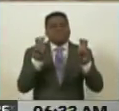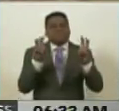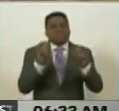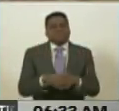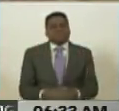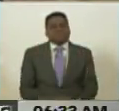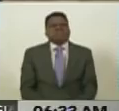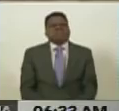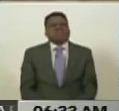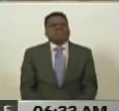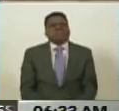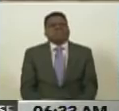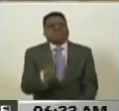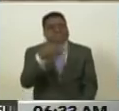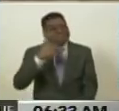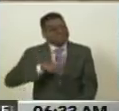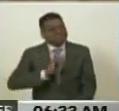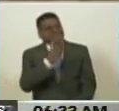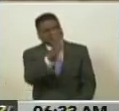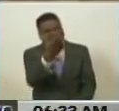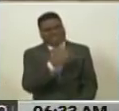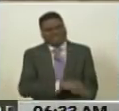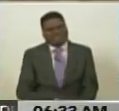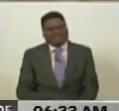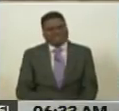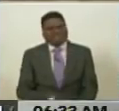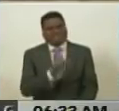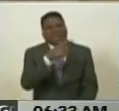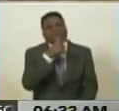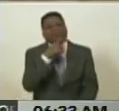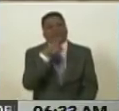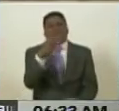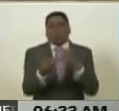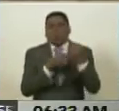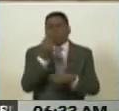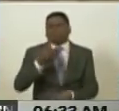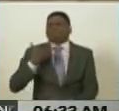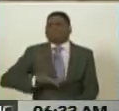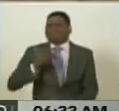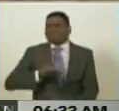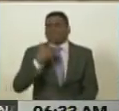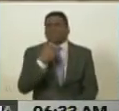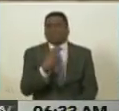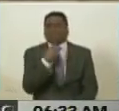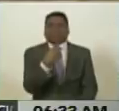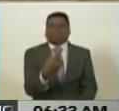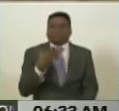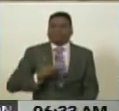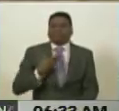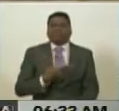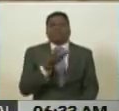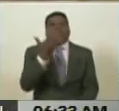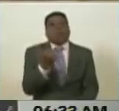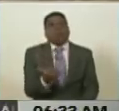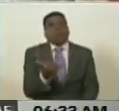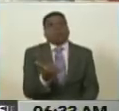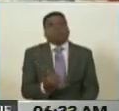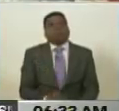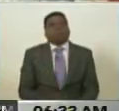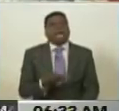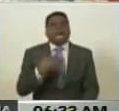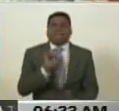Bolivariana de Venezuela. tu hijo. Este, la pregunta que tú haces es importante. Yo quiero destacarla con claridad. Eh, hoy, por cierto, hay un acto